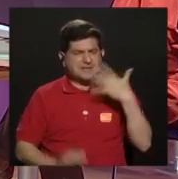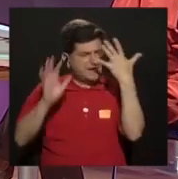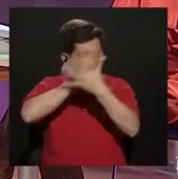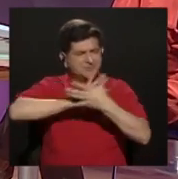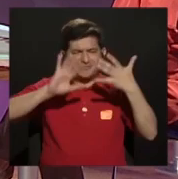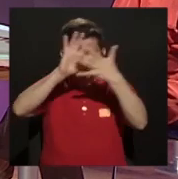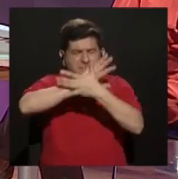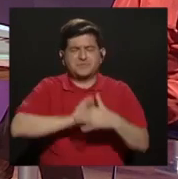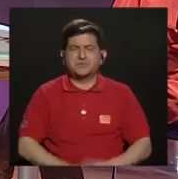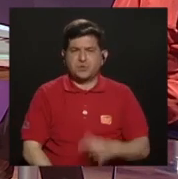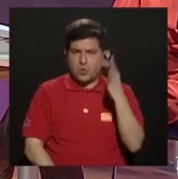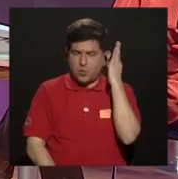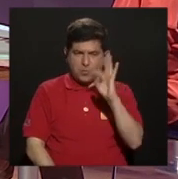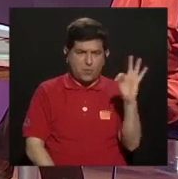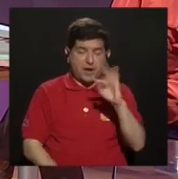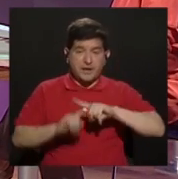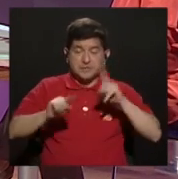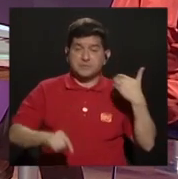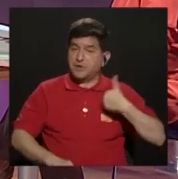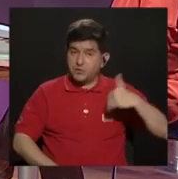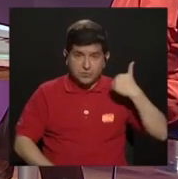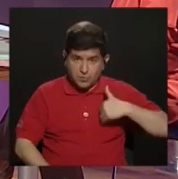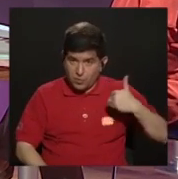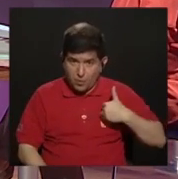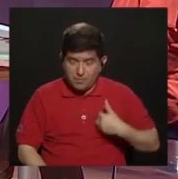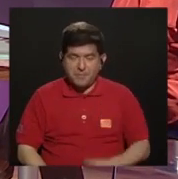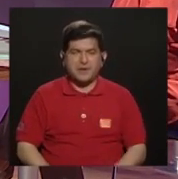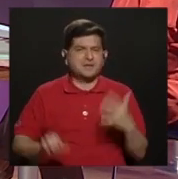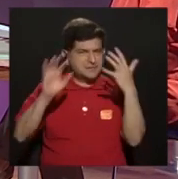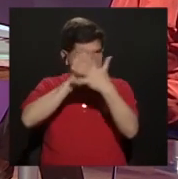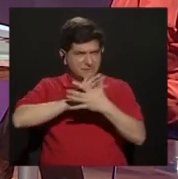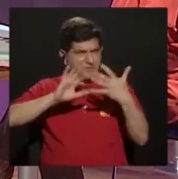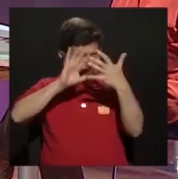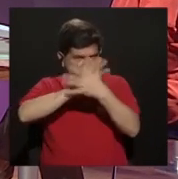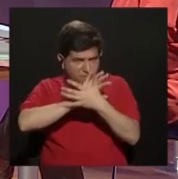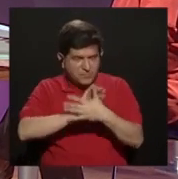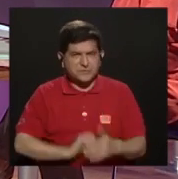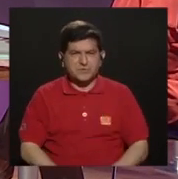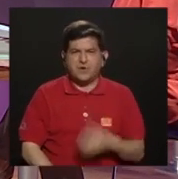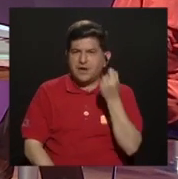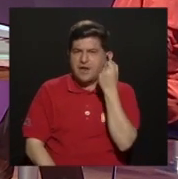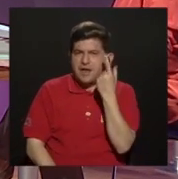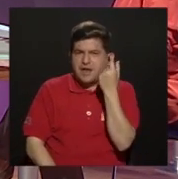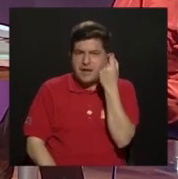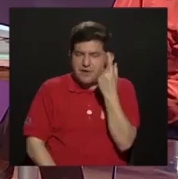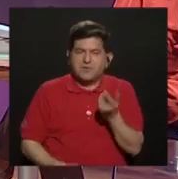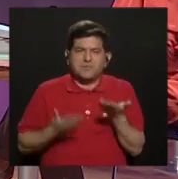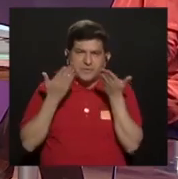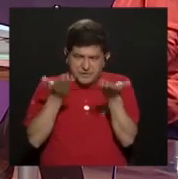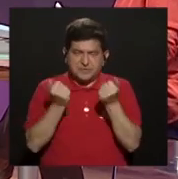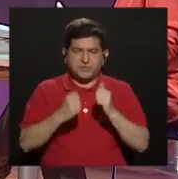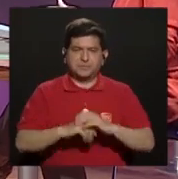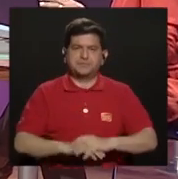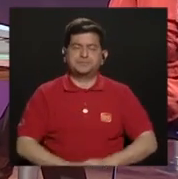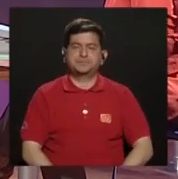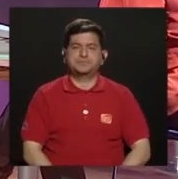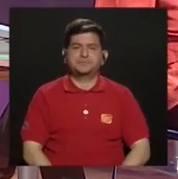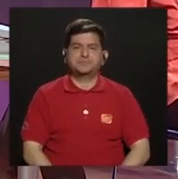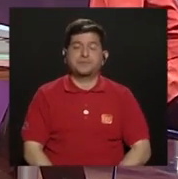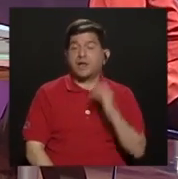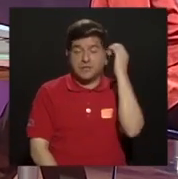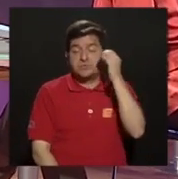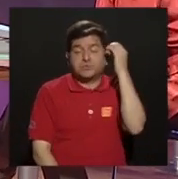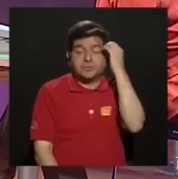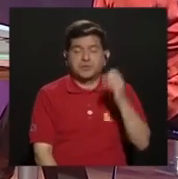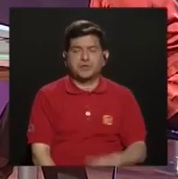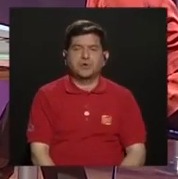confusión como mujeres trans, pero son hombres, pero están confundidos en la interpretación que les dan. Es una opinión. Yo quisiera